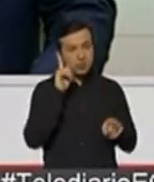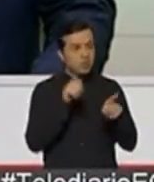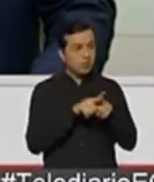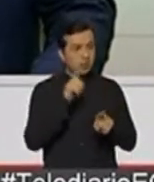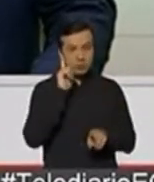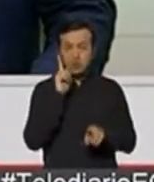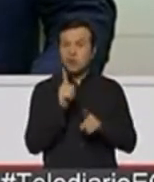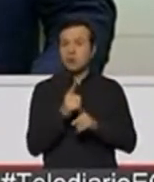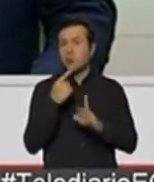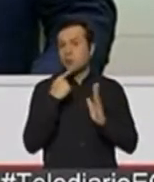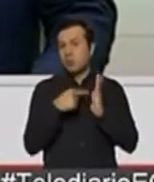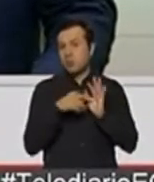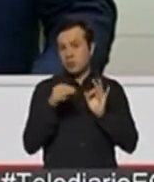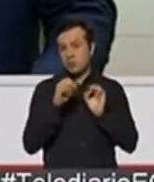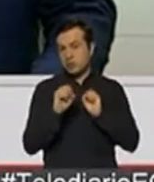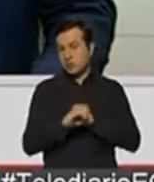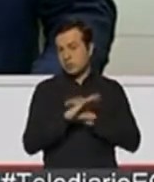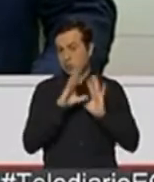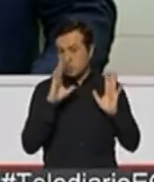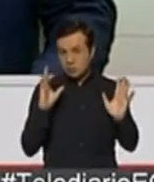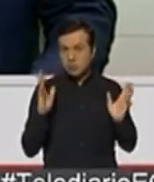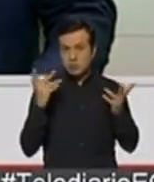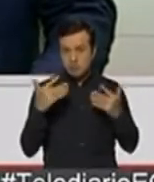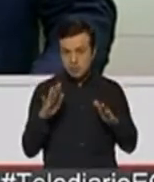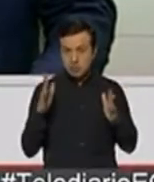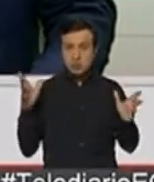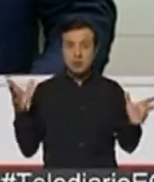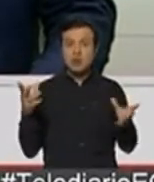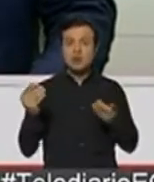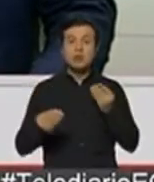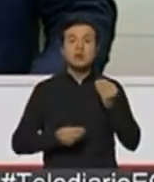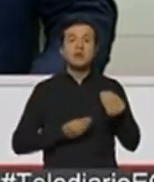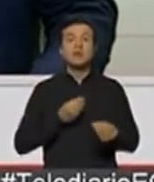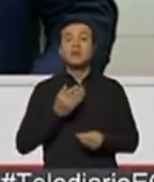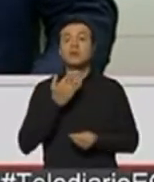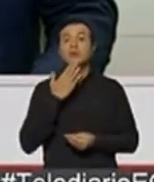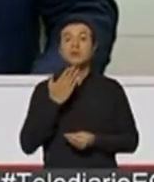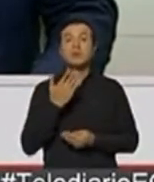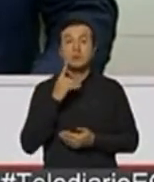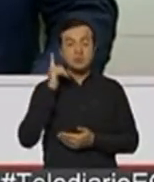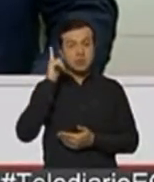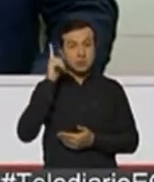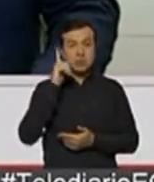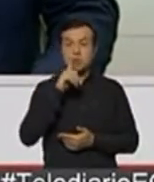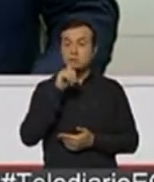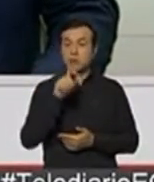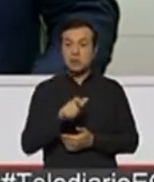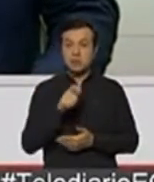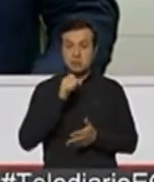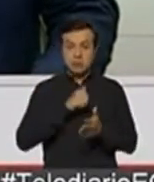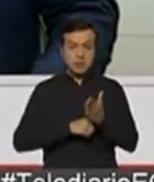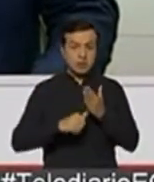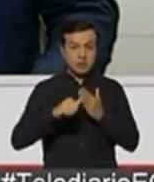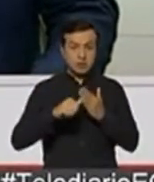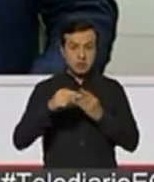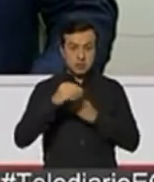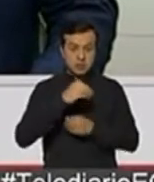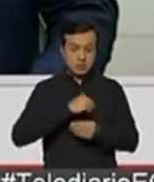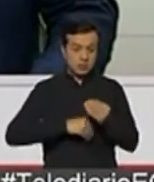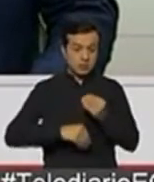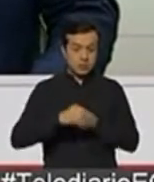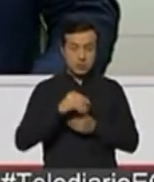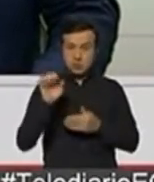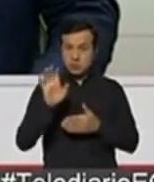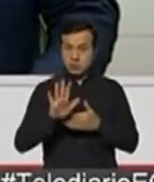Tan solamente quiero señalar que se ha estado avanzando fuertemente bajo el liderazgo del Ministerio de Inversiones